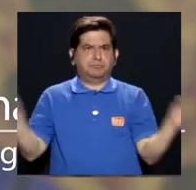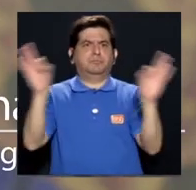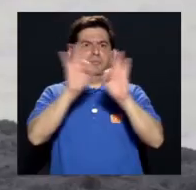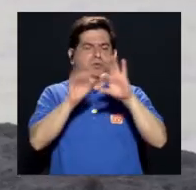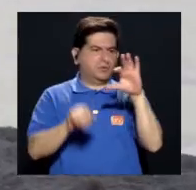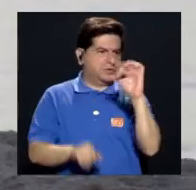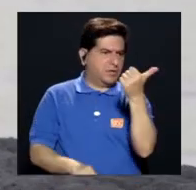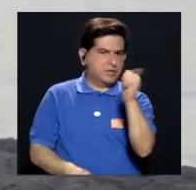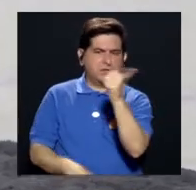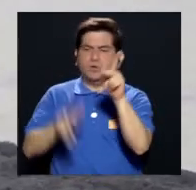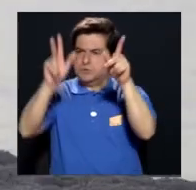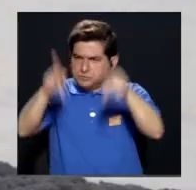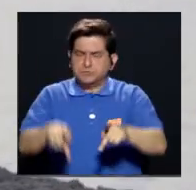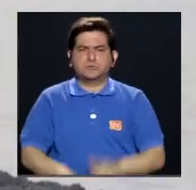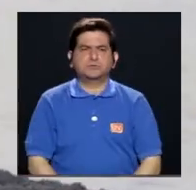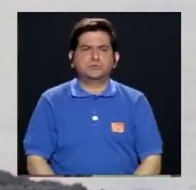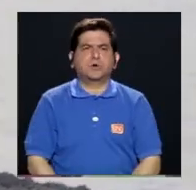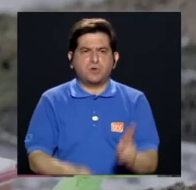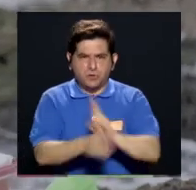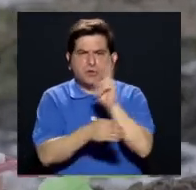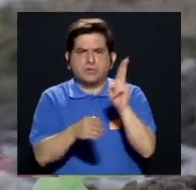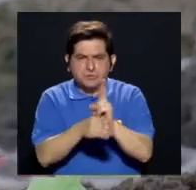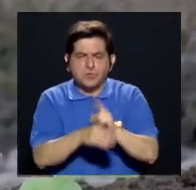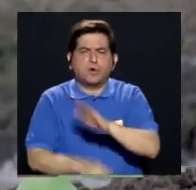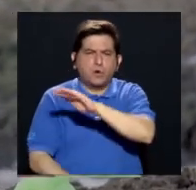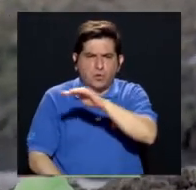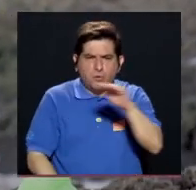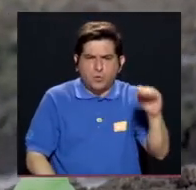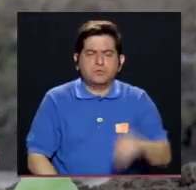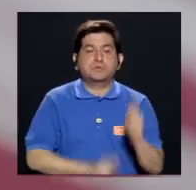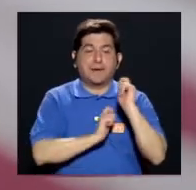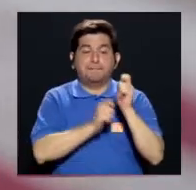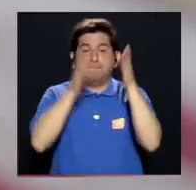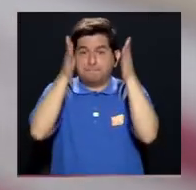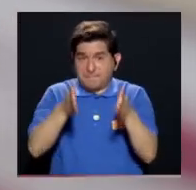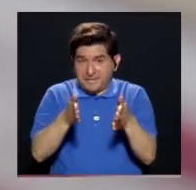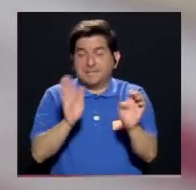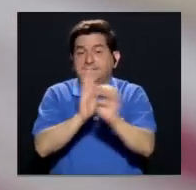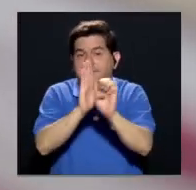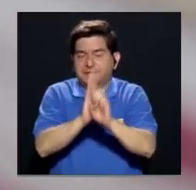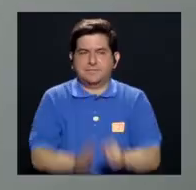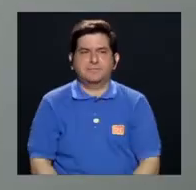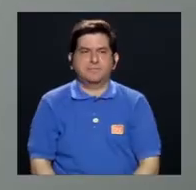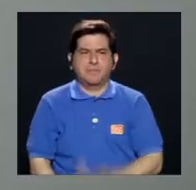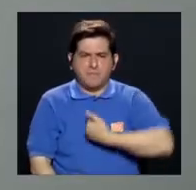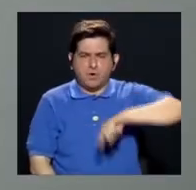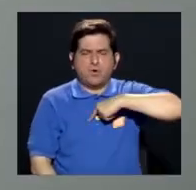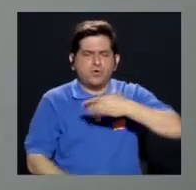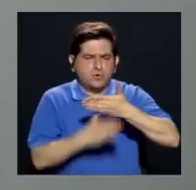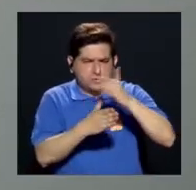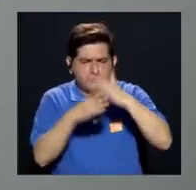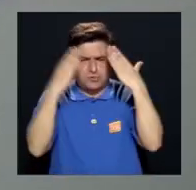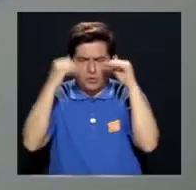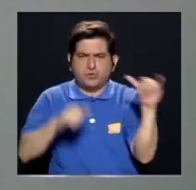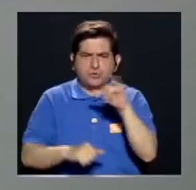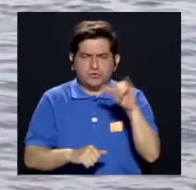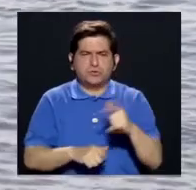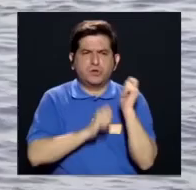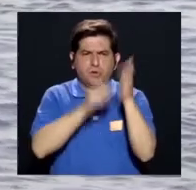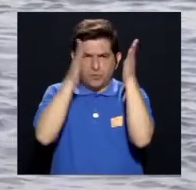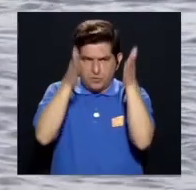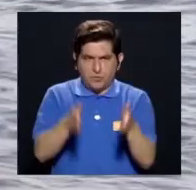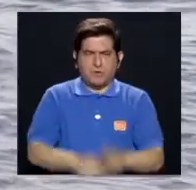importante para otras gentes, usuarios del mar, como los pescadores. De manera que empezamos a distribuir información también a los